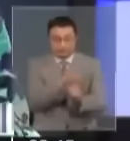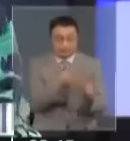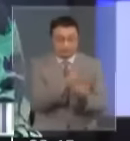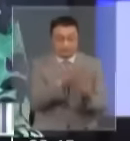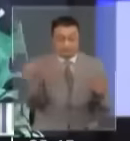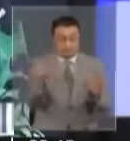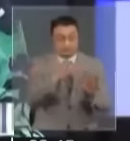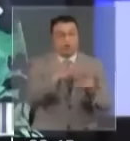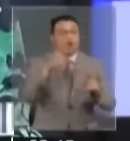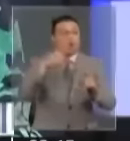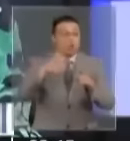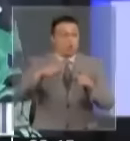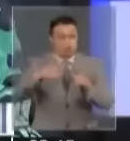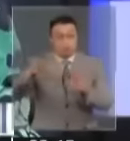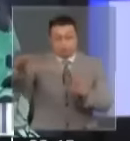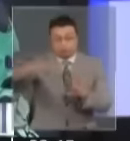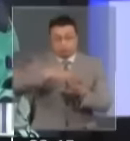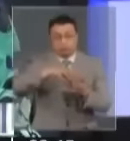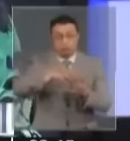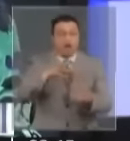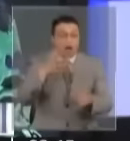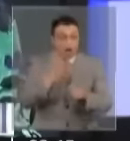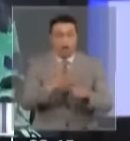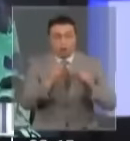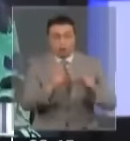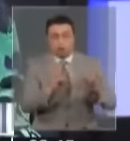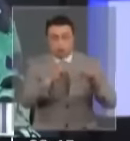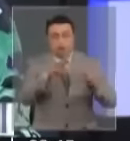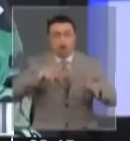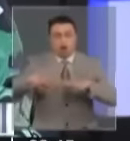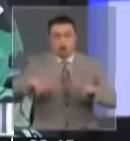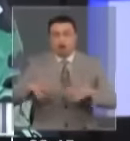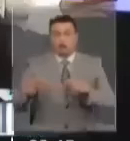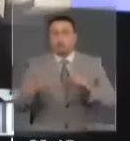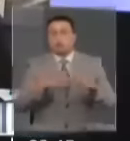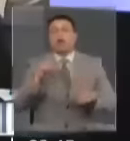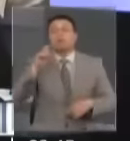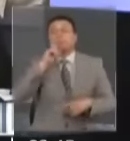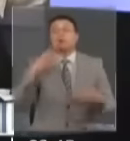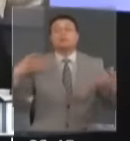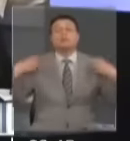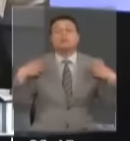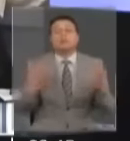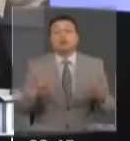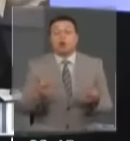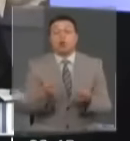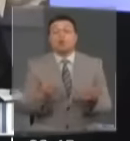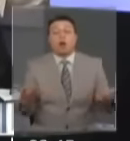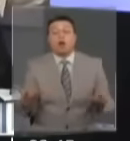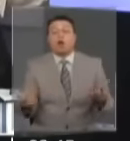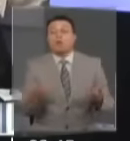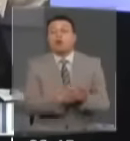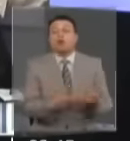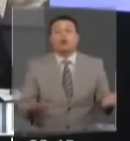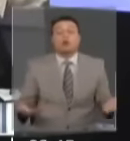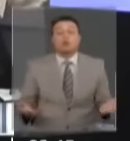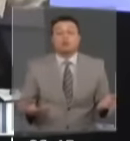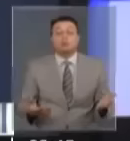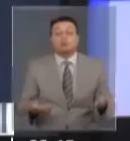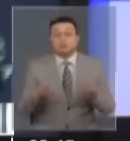muchísimas instalaciones. Hay mucho potencial de cosas que... Ya, pero ¿quién tiene que hacerse cargo? Porque más encima dicen que no hay plata para nada del gobierno, entonces ¿quién se hace